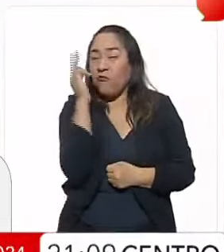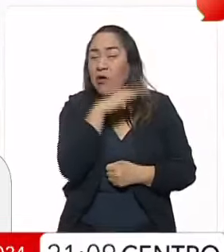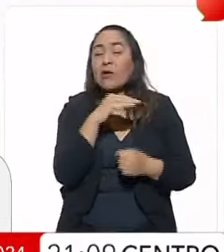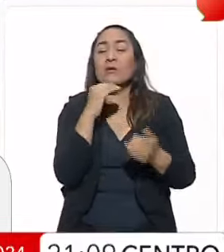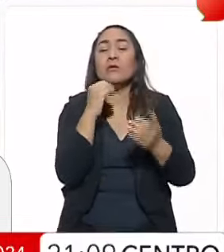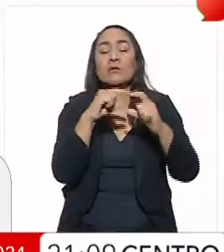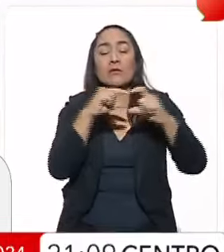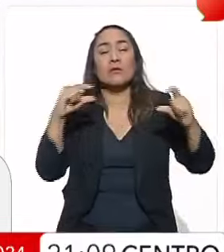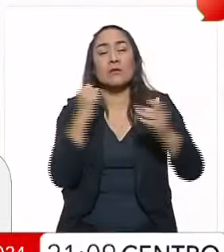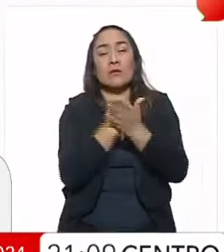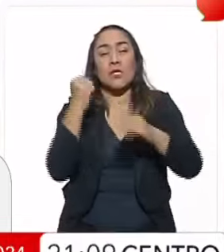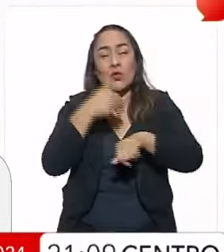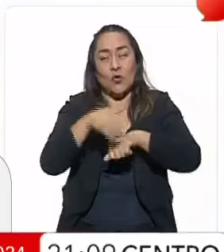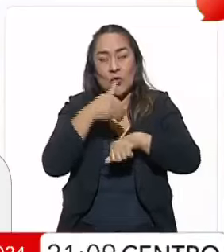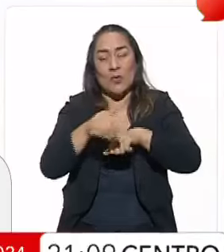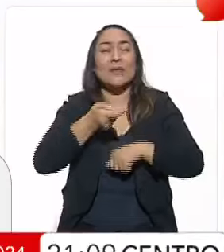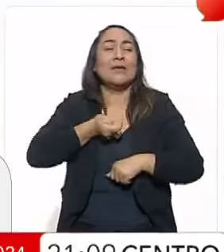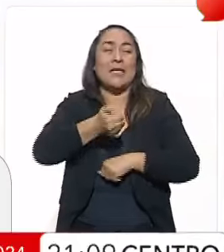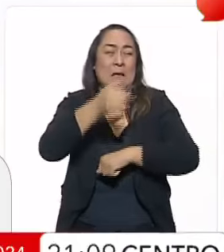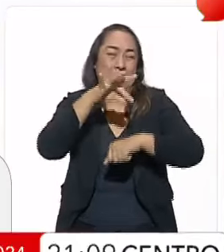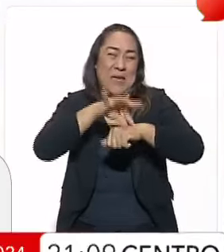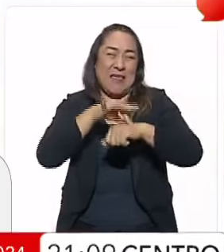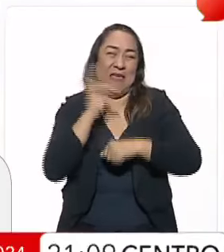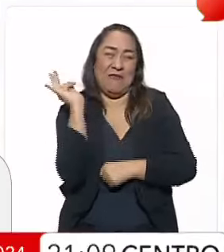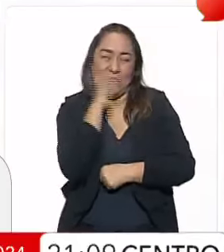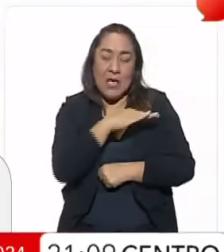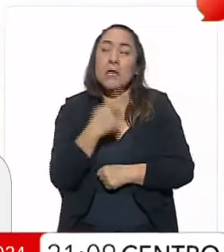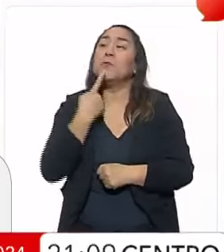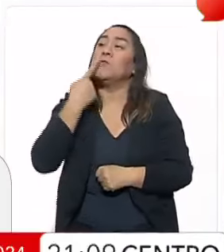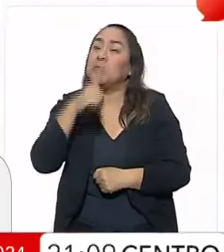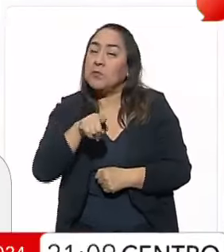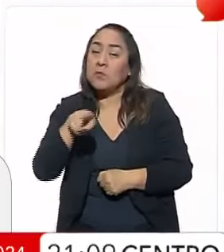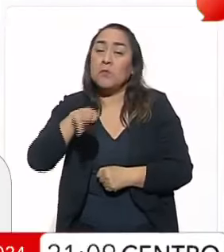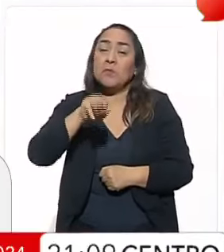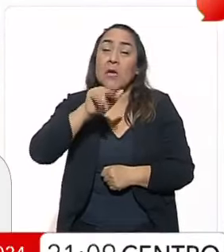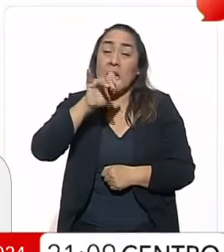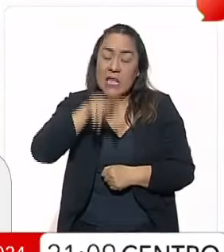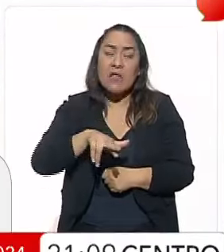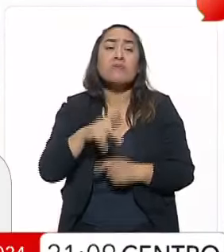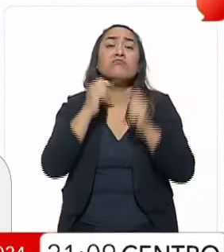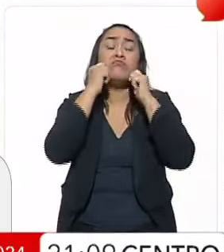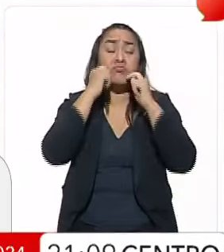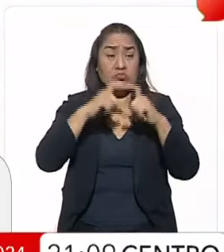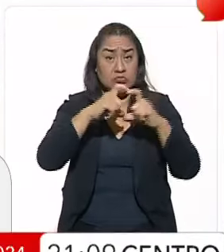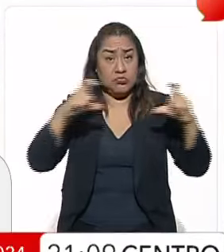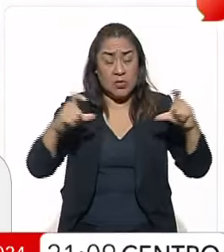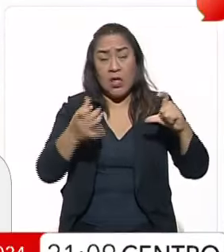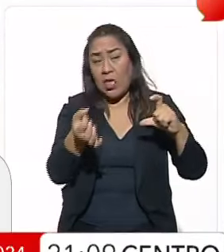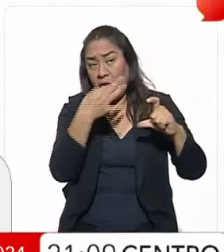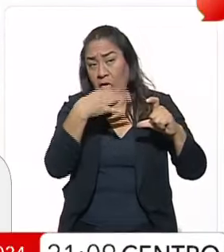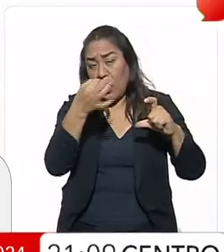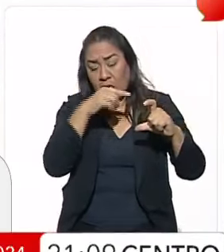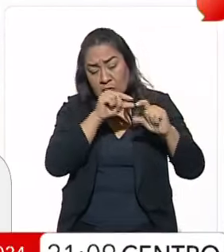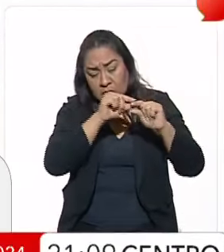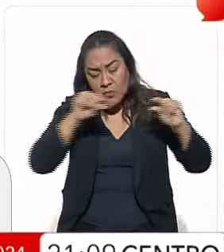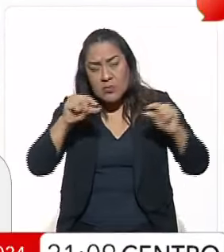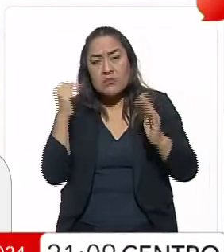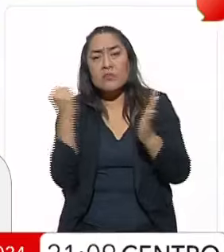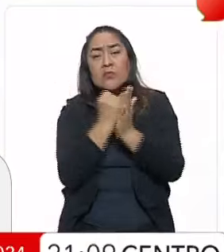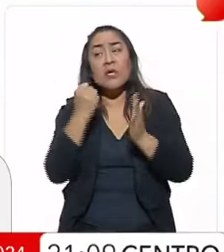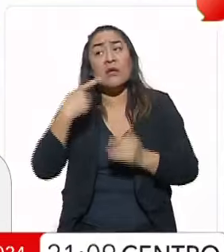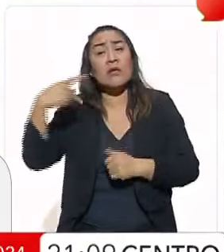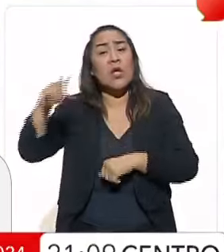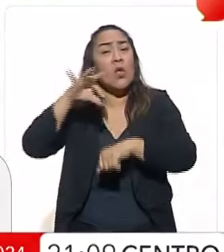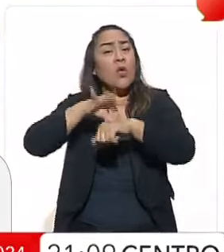cédulas de estudio. Médicos Charlatanes también acusó a Marilyn Cot de utilizar en sus recetas médicas el nombre y la cédula del